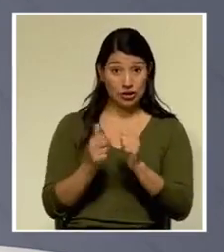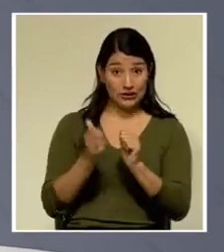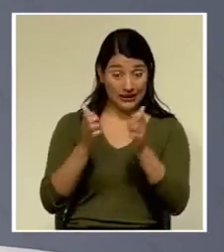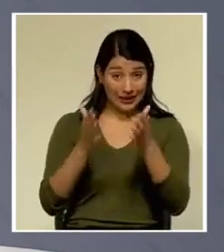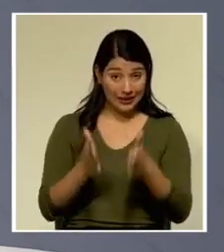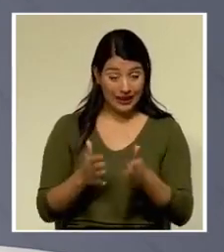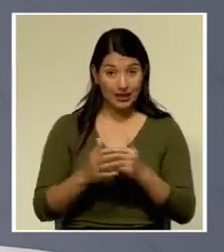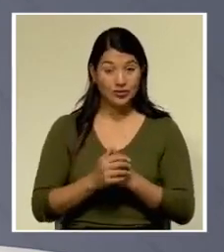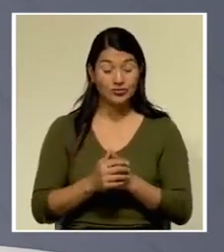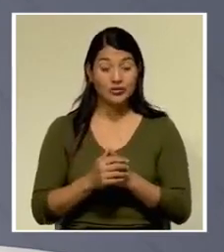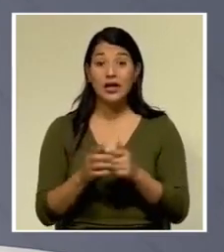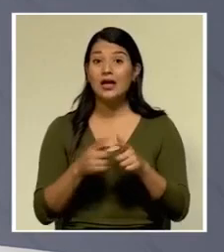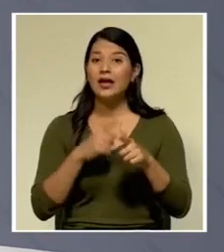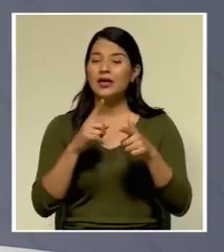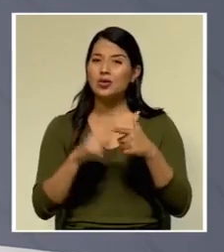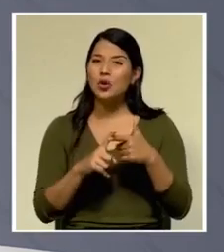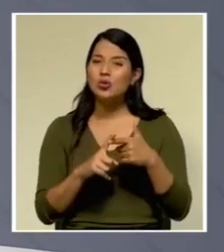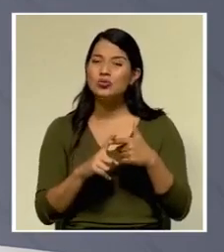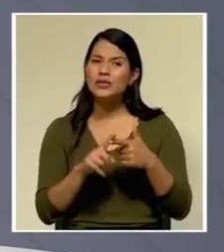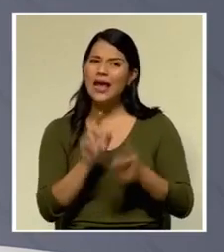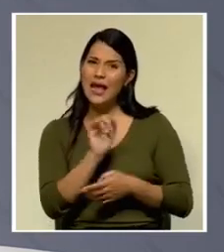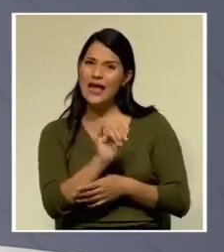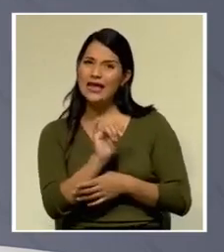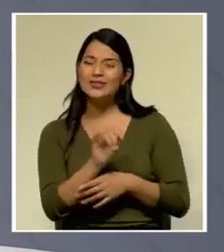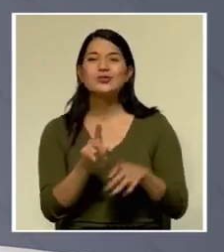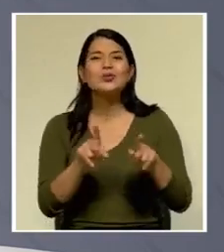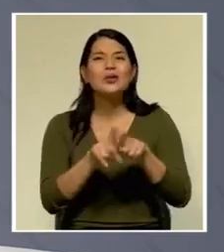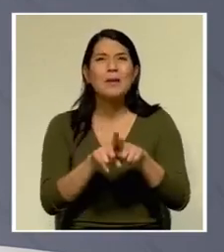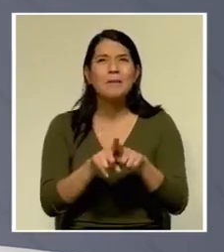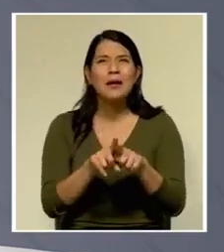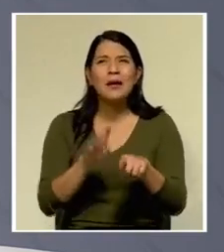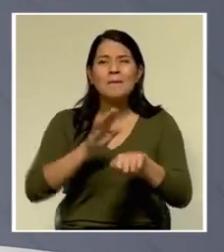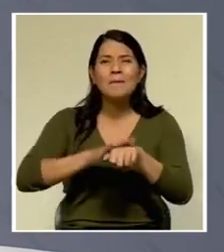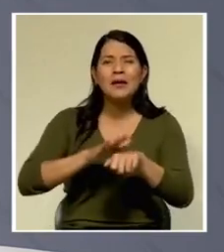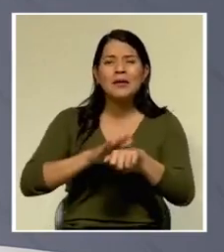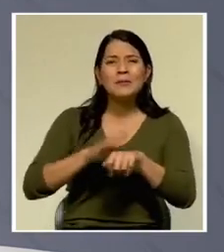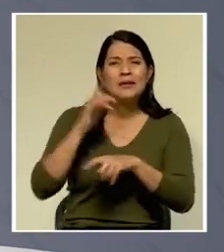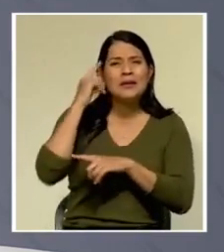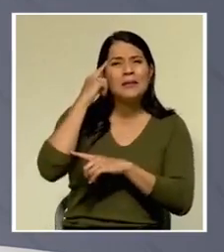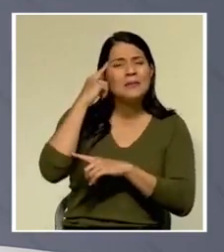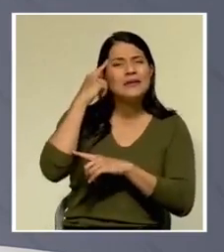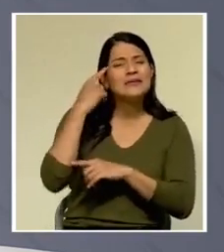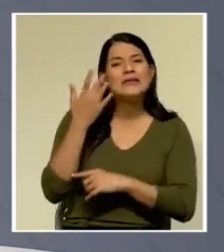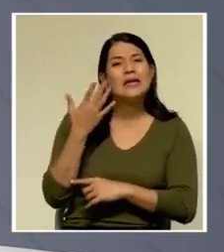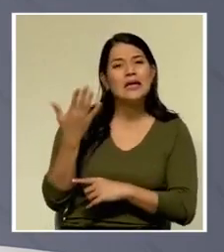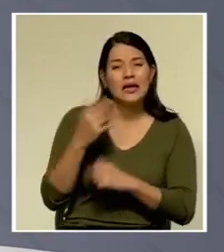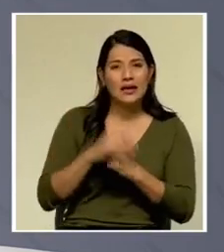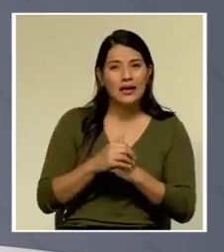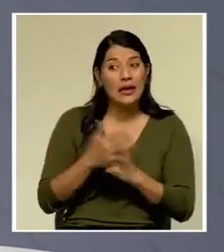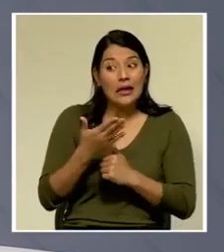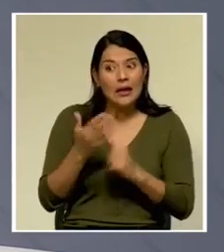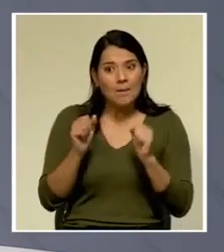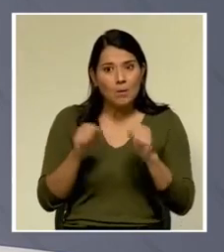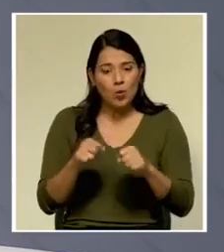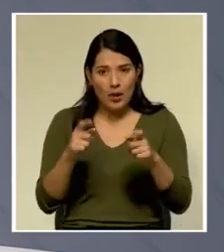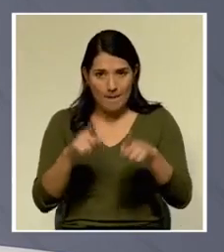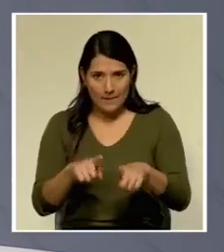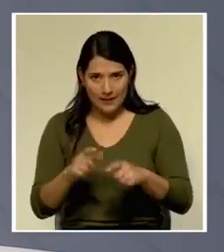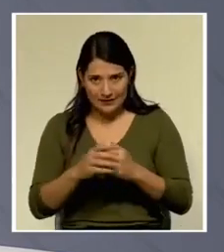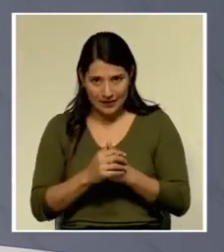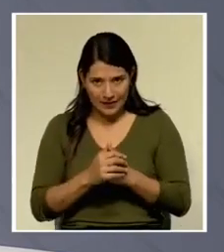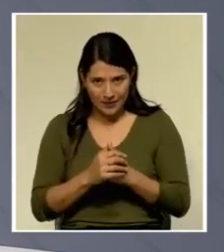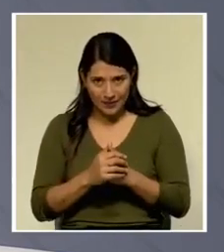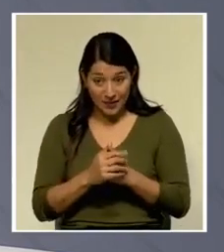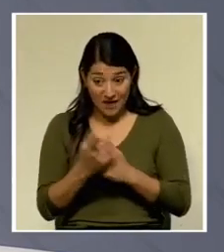días. Entonces, esto también da pie a pensar que lo que pueda suceder en estos